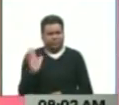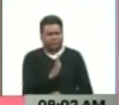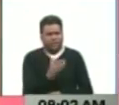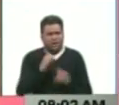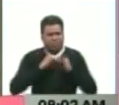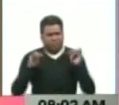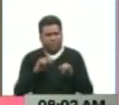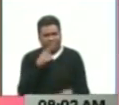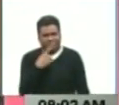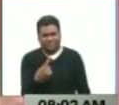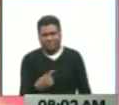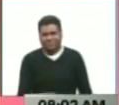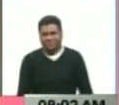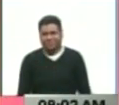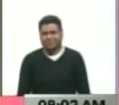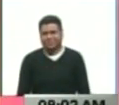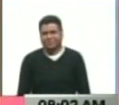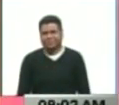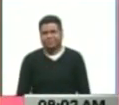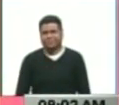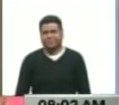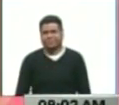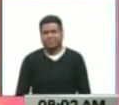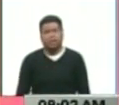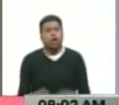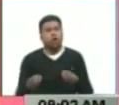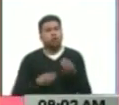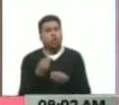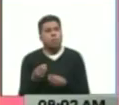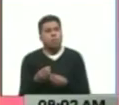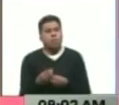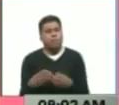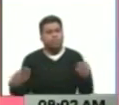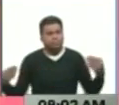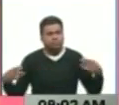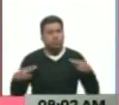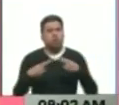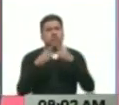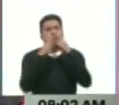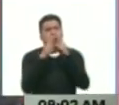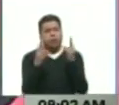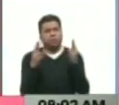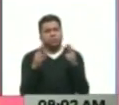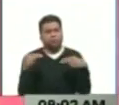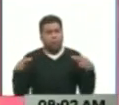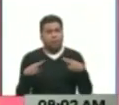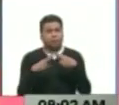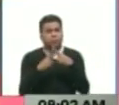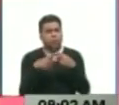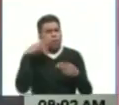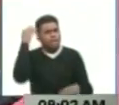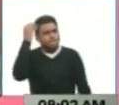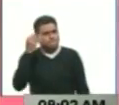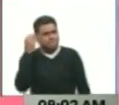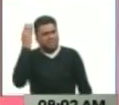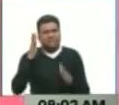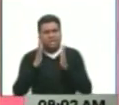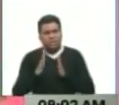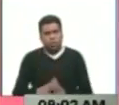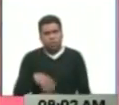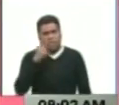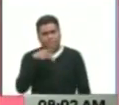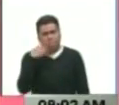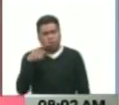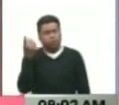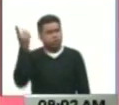acá y tenemos que aprovecharlo. El encuentro de intelectuales, de pensadores, la semana pasada, el 19 de abril, también una movilización de pensadores a nivel político en